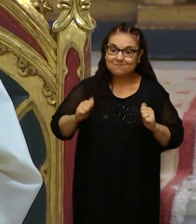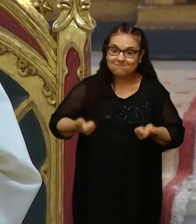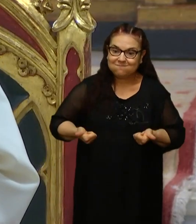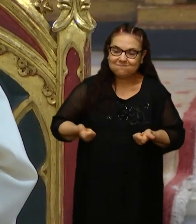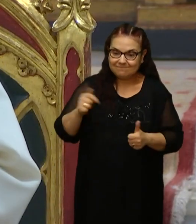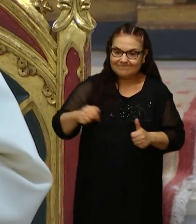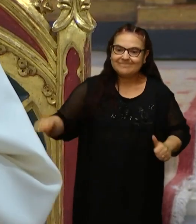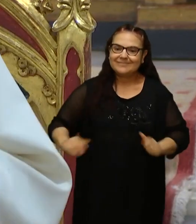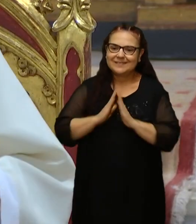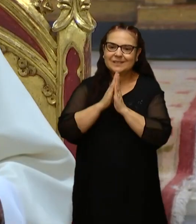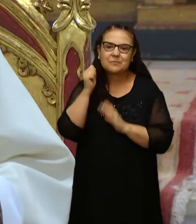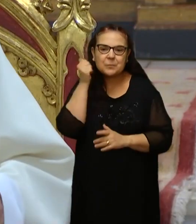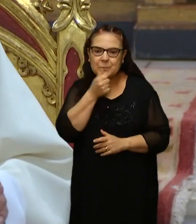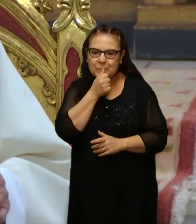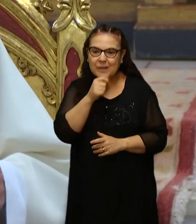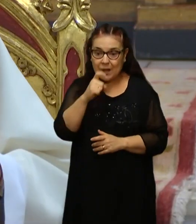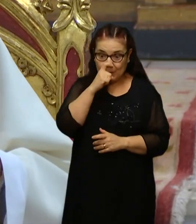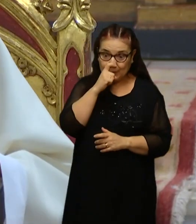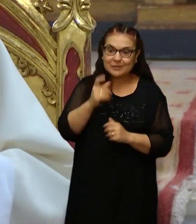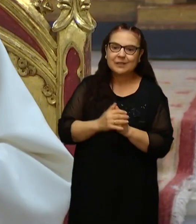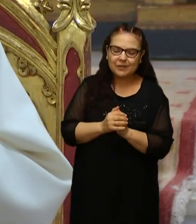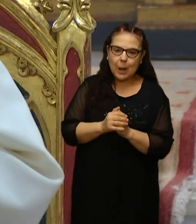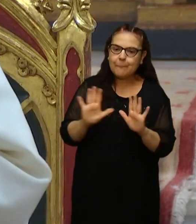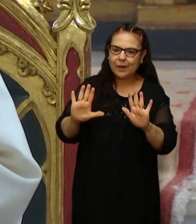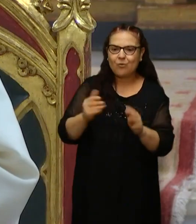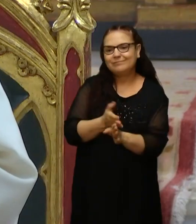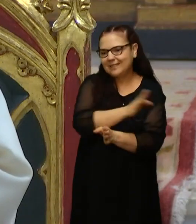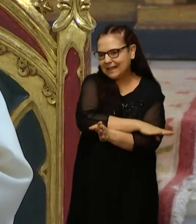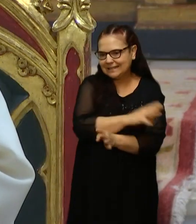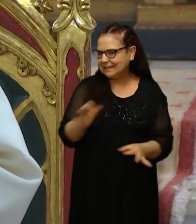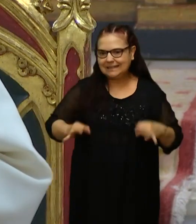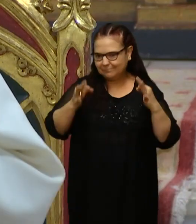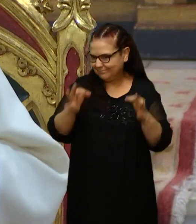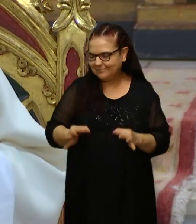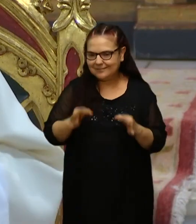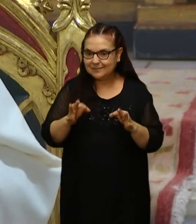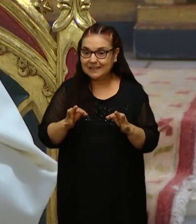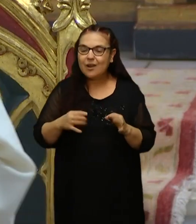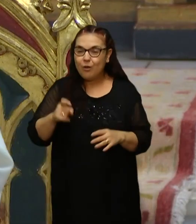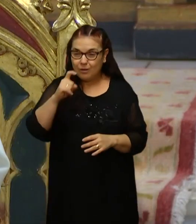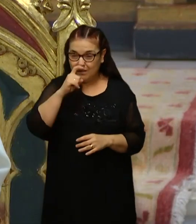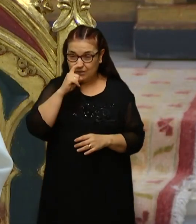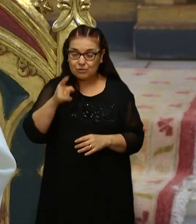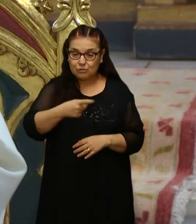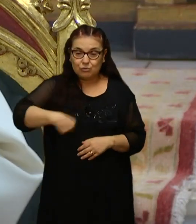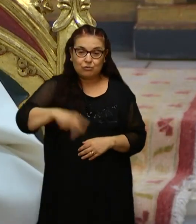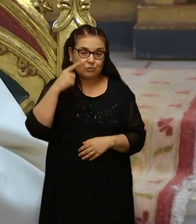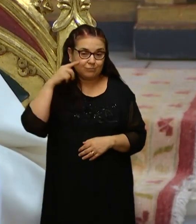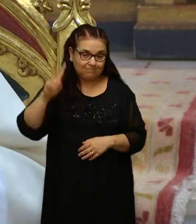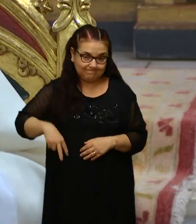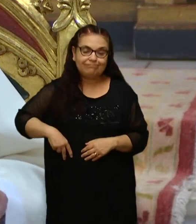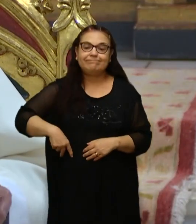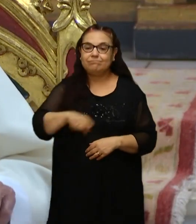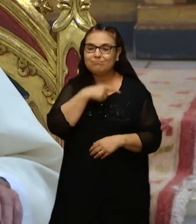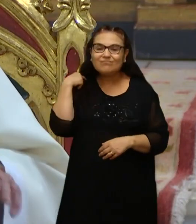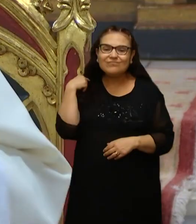sagrados misterios recordándola, pero antes, como hacemos siempre, nos reconocemos pecadores y en un